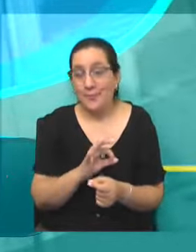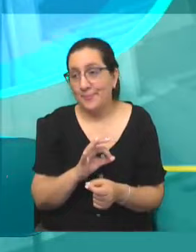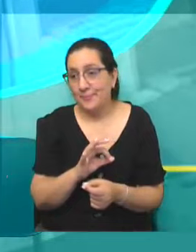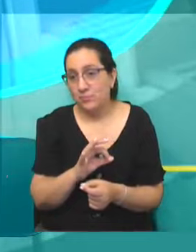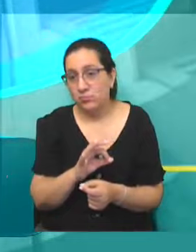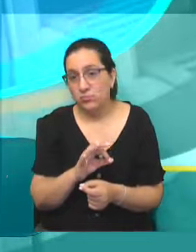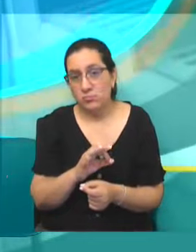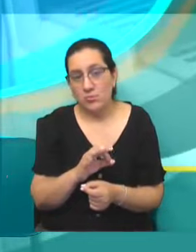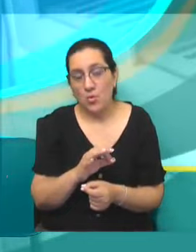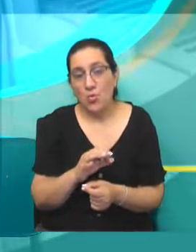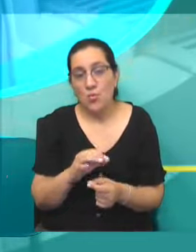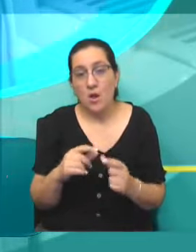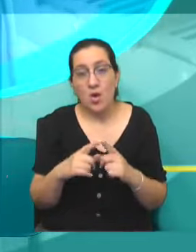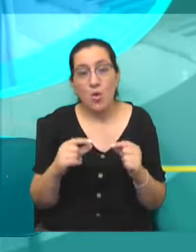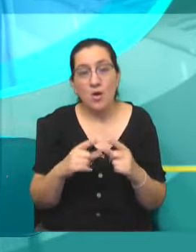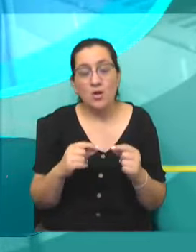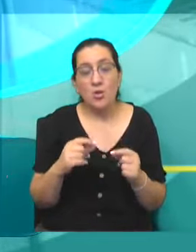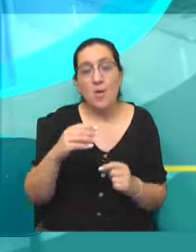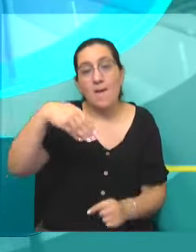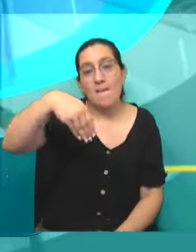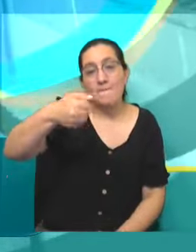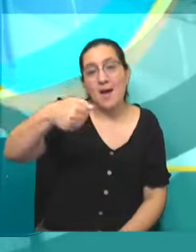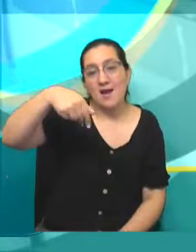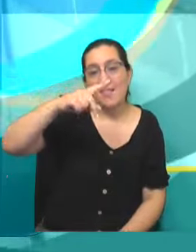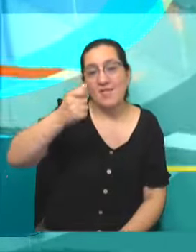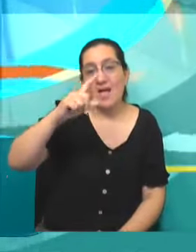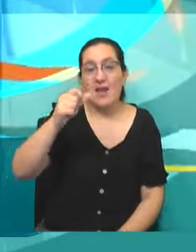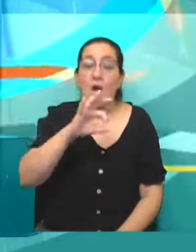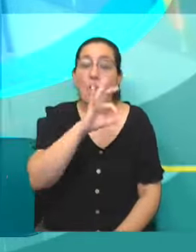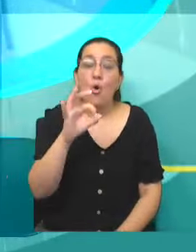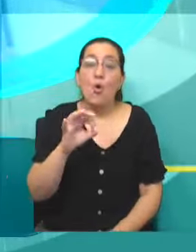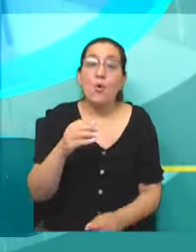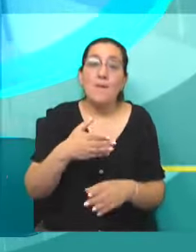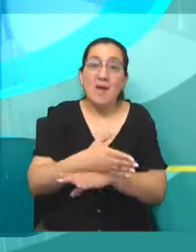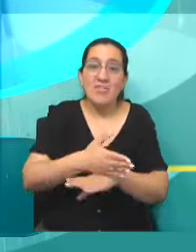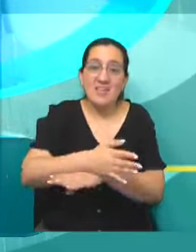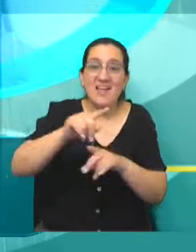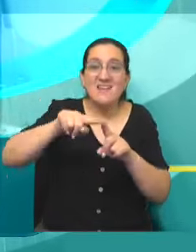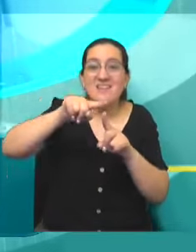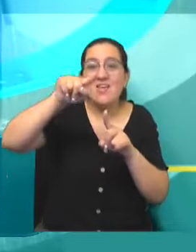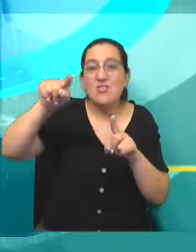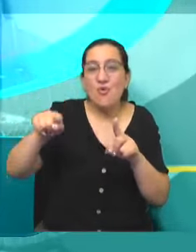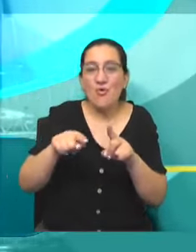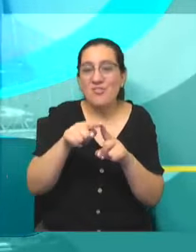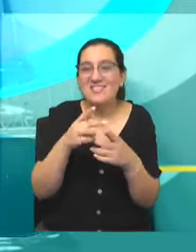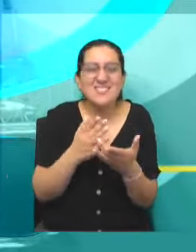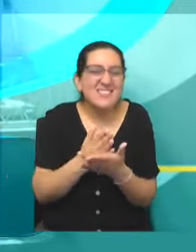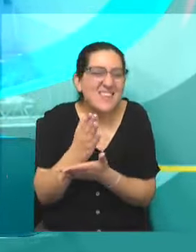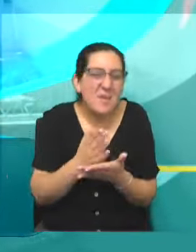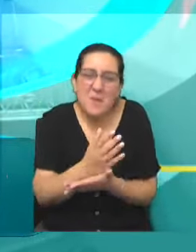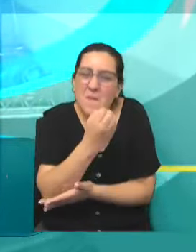una impresión de una hoja con un mandala, puede ser una maderita redonda. Siempre lo circular viene muy bien para los